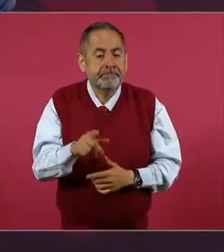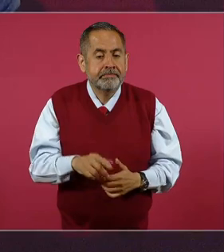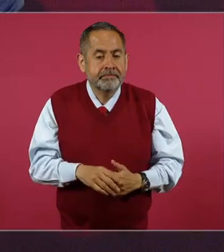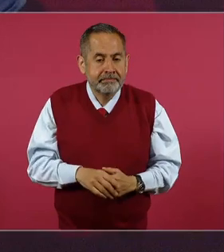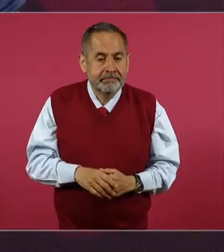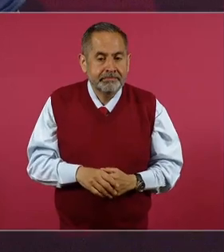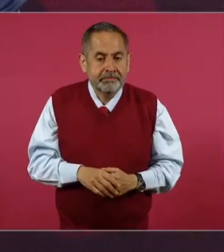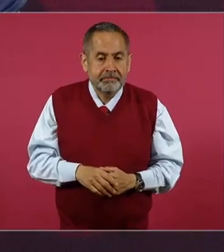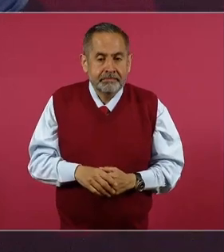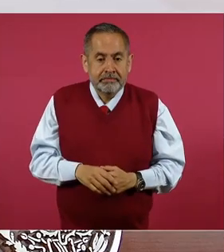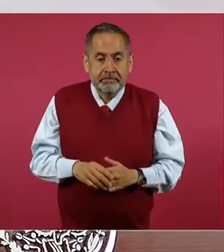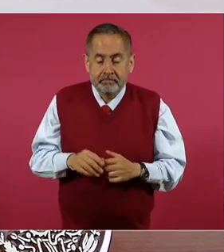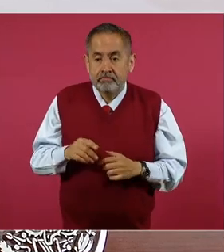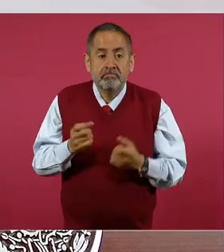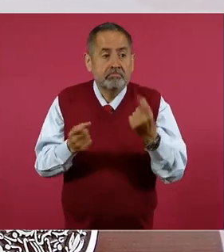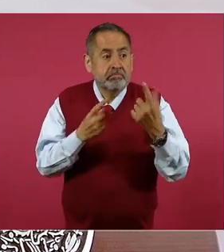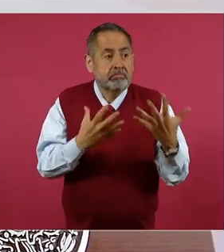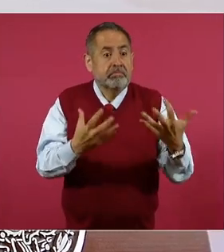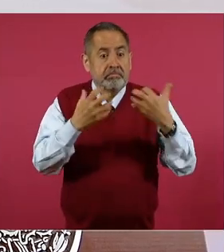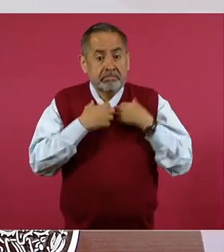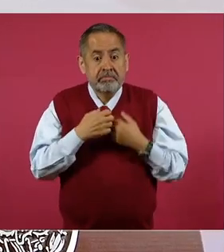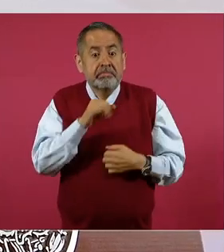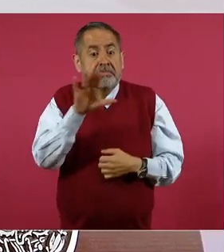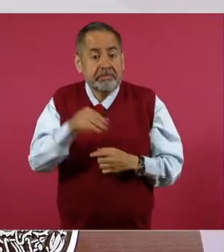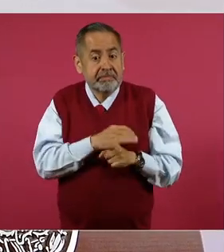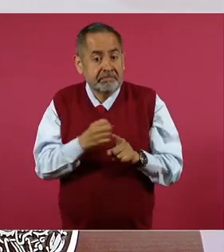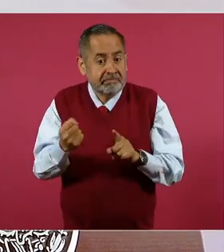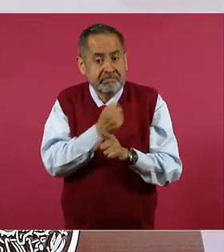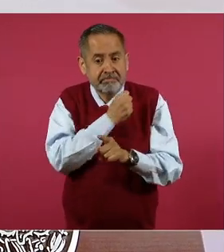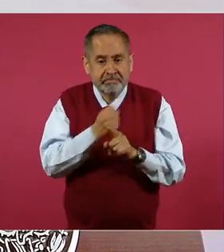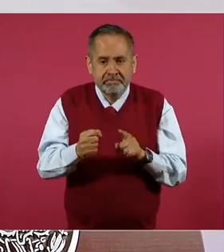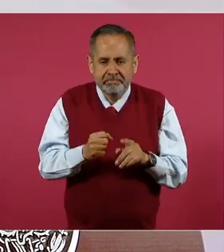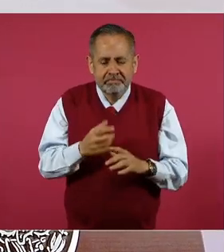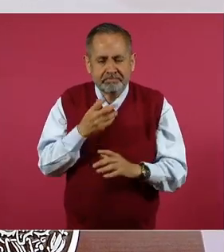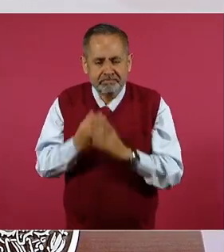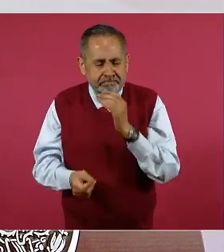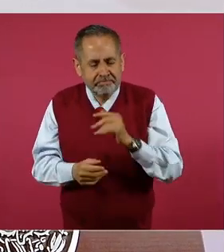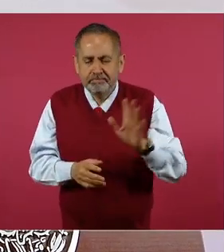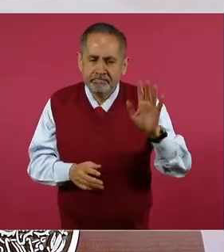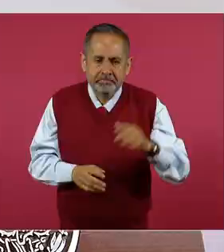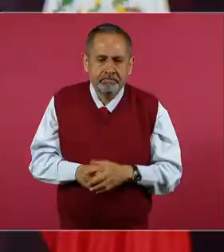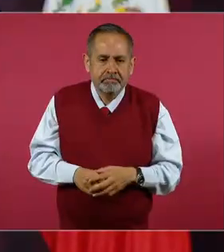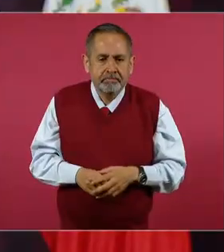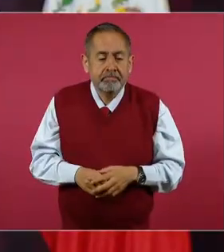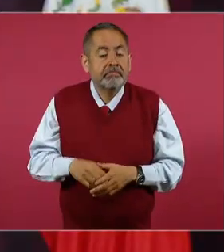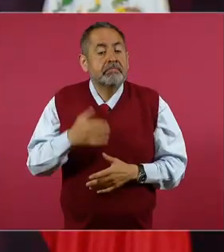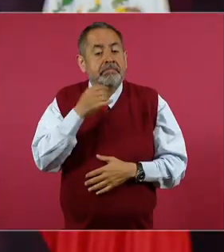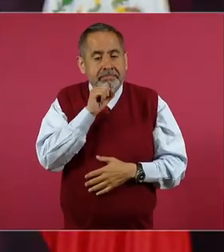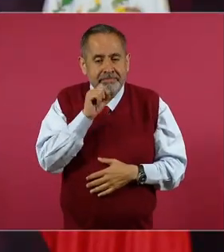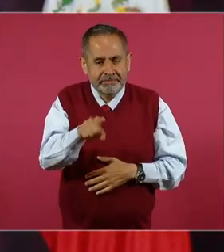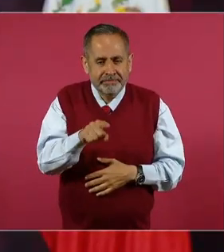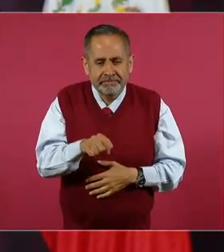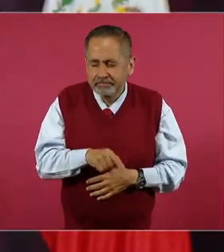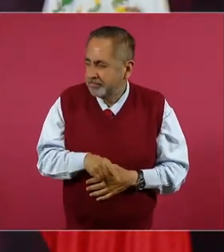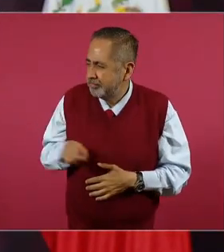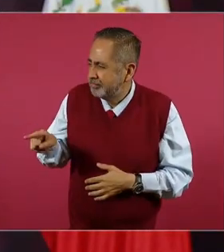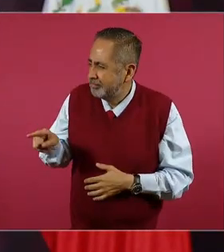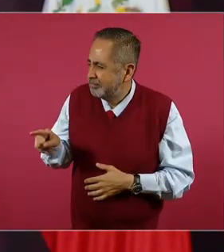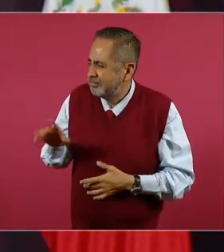me salvé de agresiones, porque me dieron por muerto, políticamente hablando.